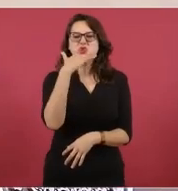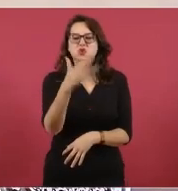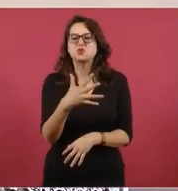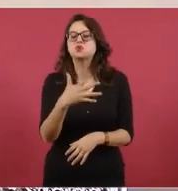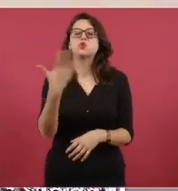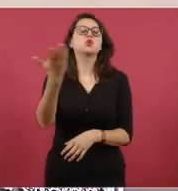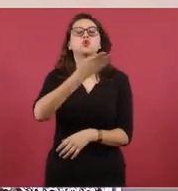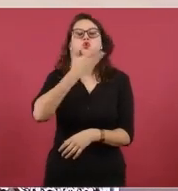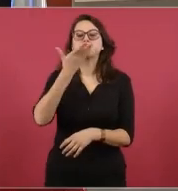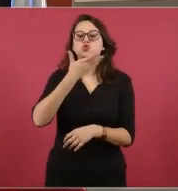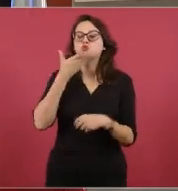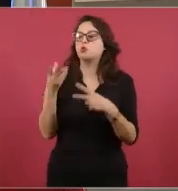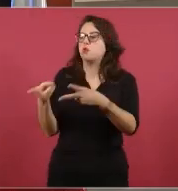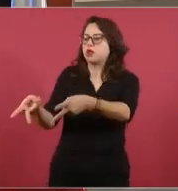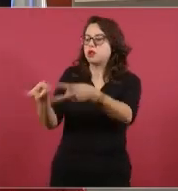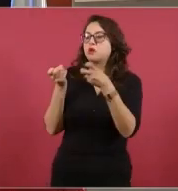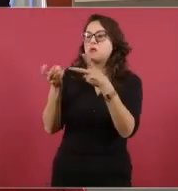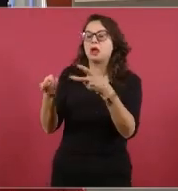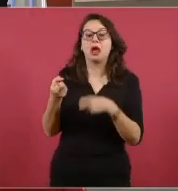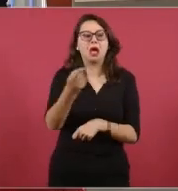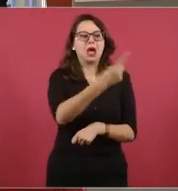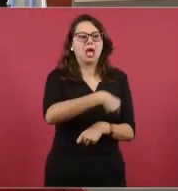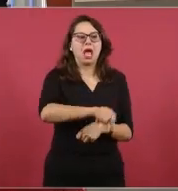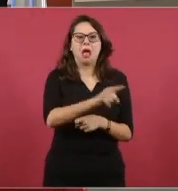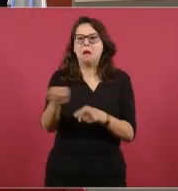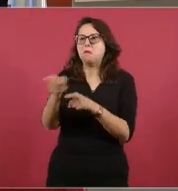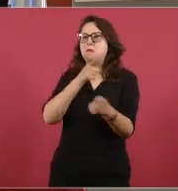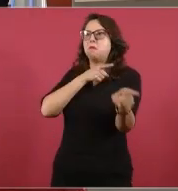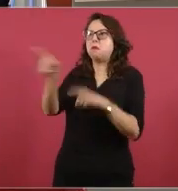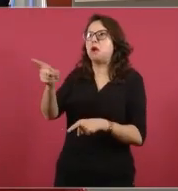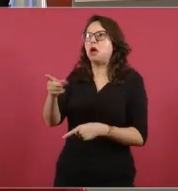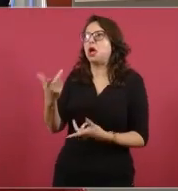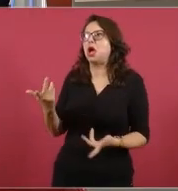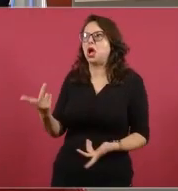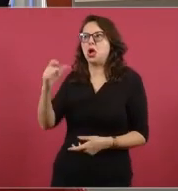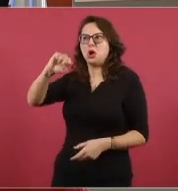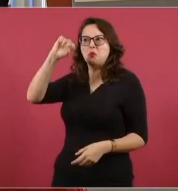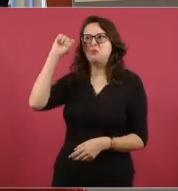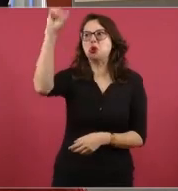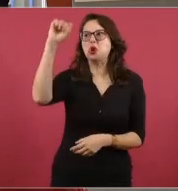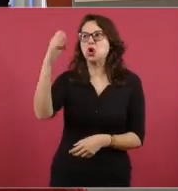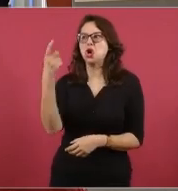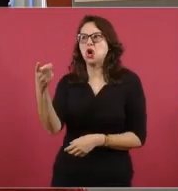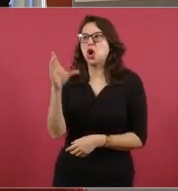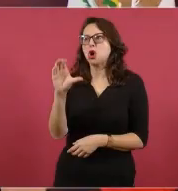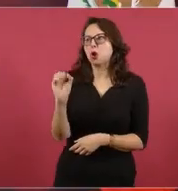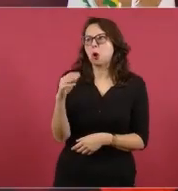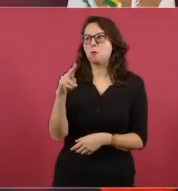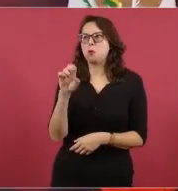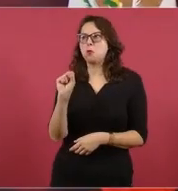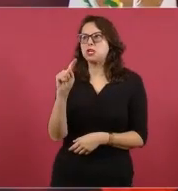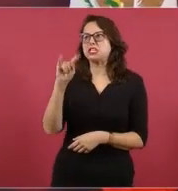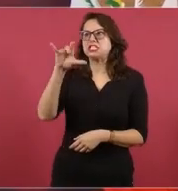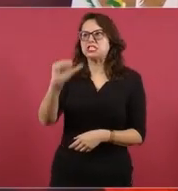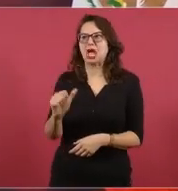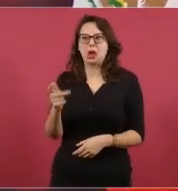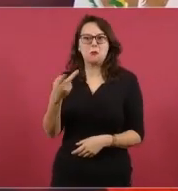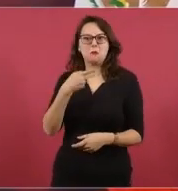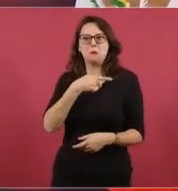populista, paternalista, cuando defiende uno a los pobres o cuando uno está a favor de los